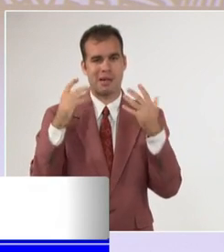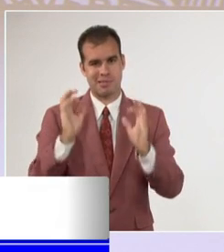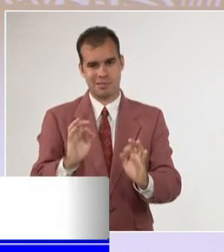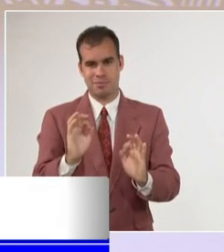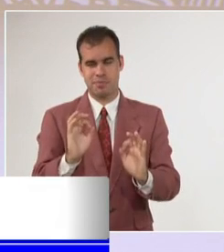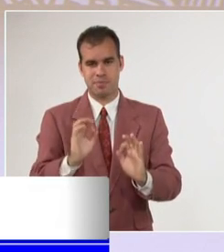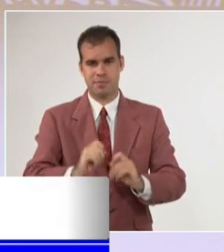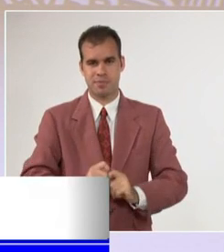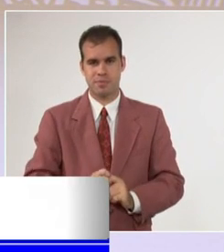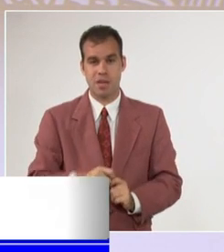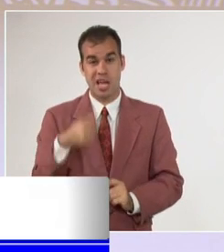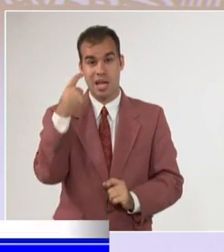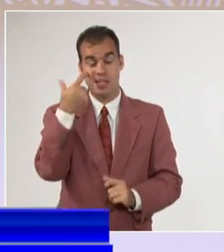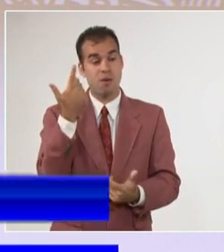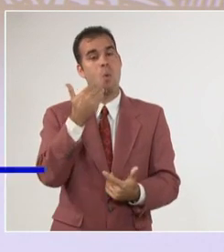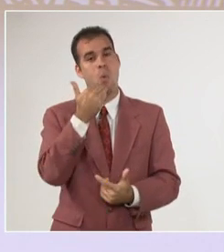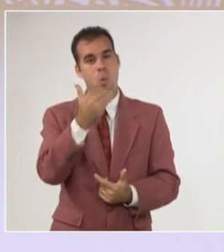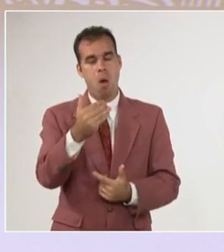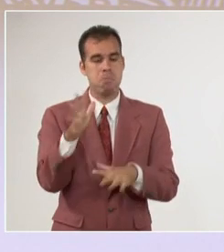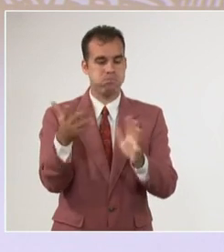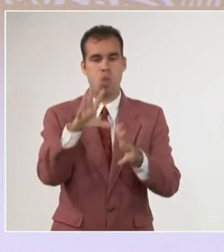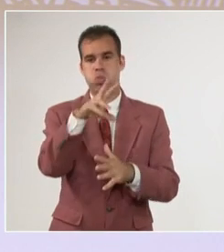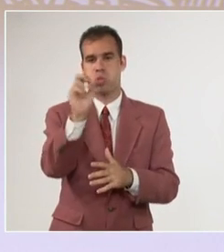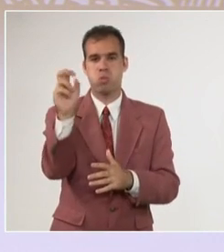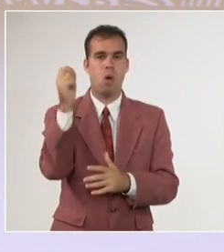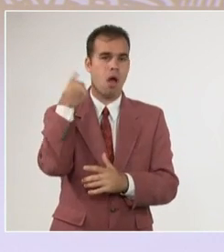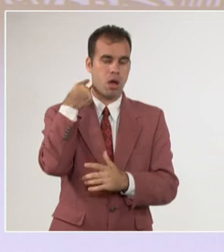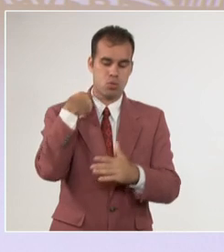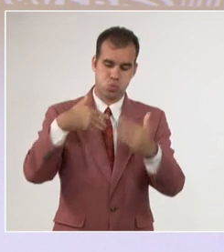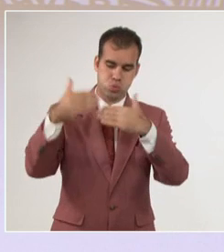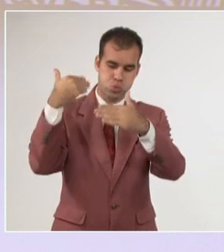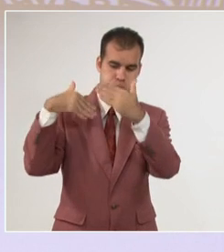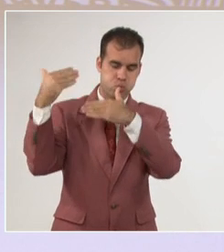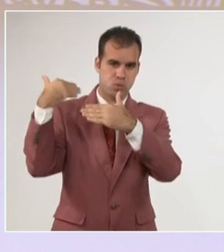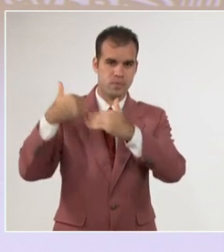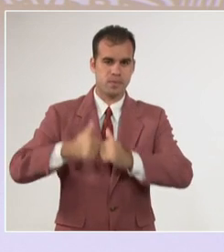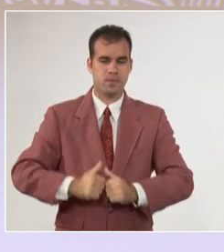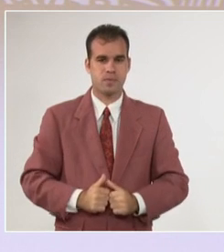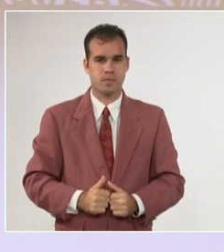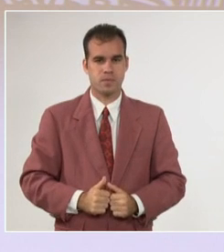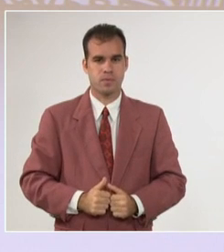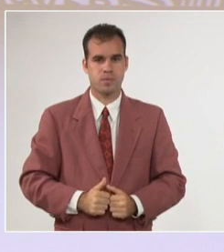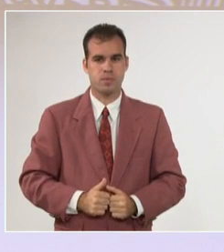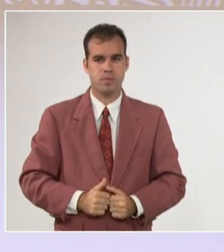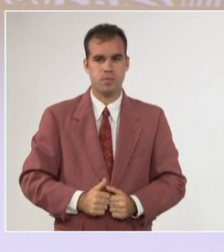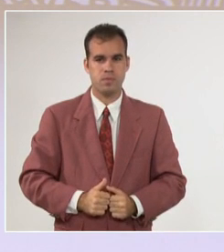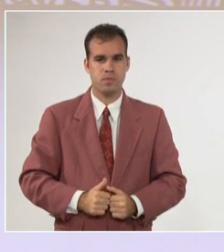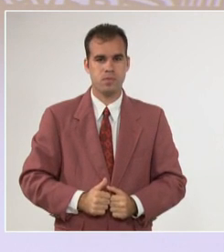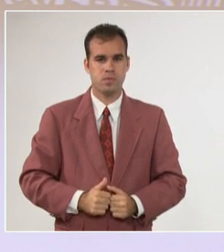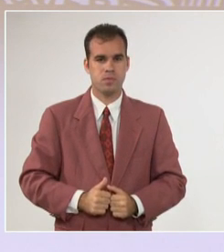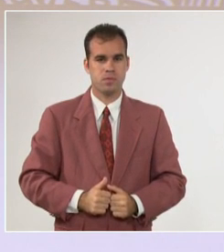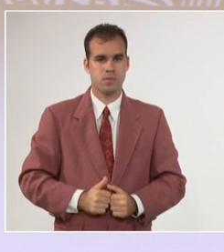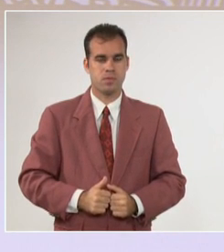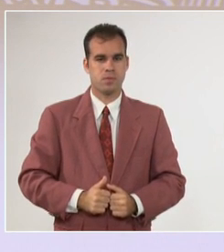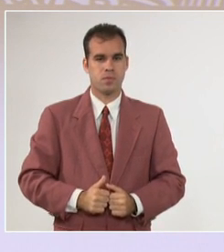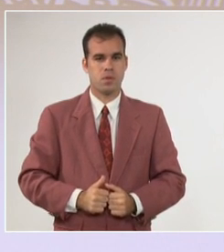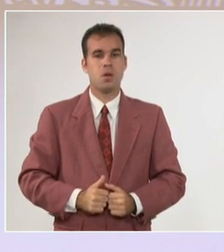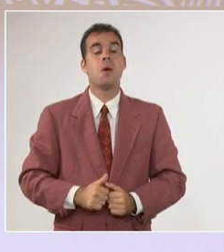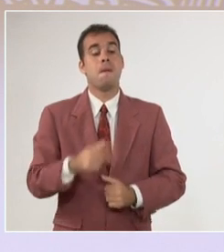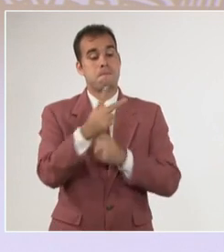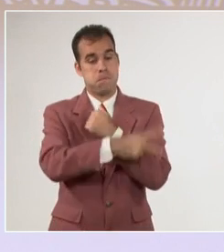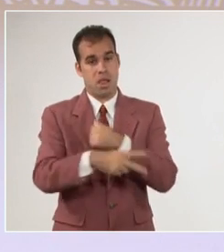nuestra región hace más de 200 años. Entre todos los hermanos que nos dio nuestra América, México